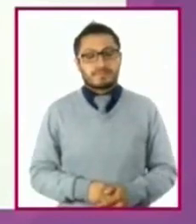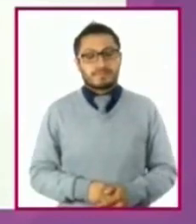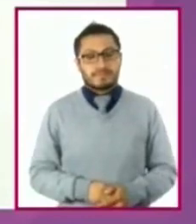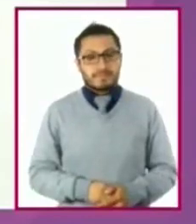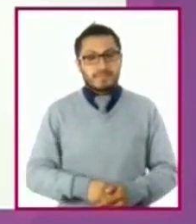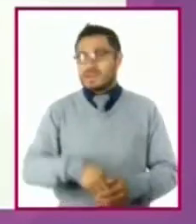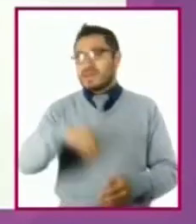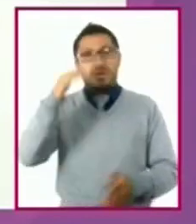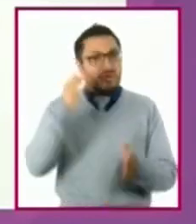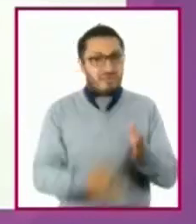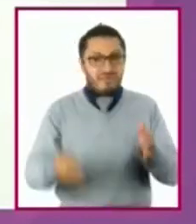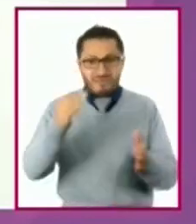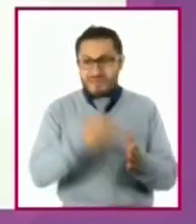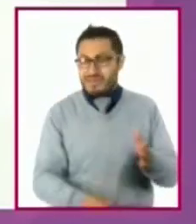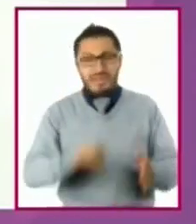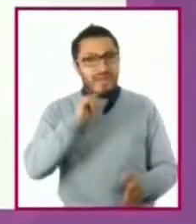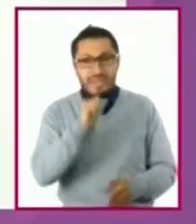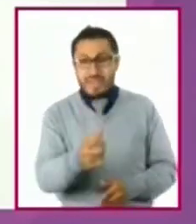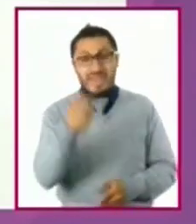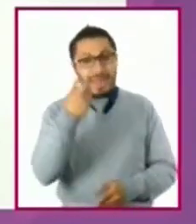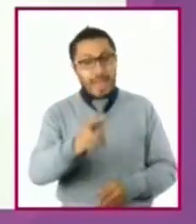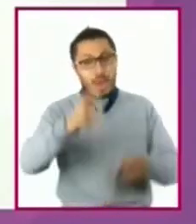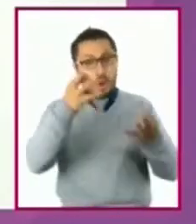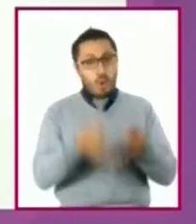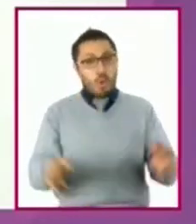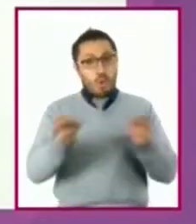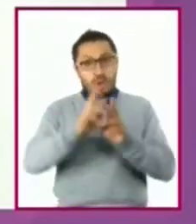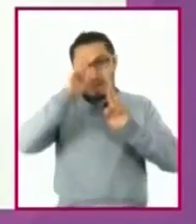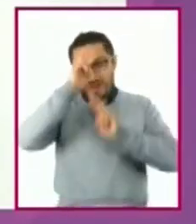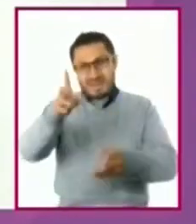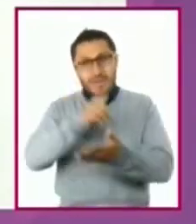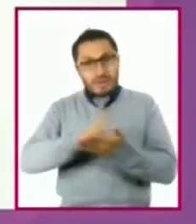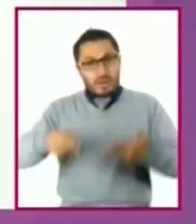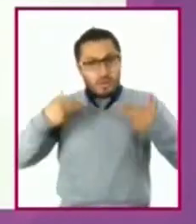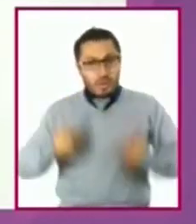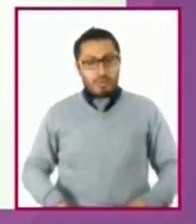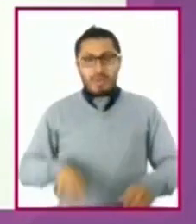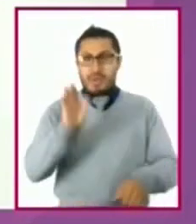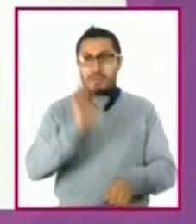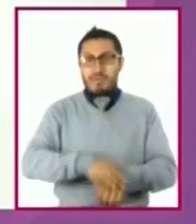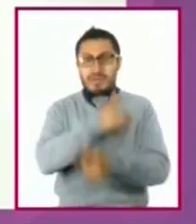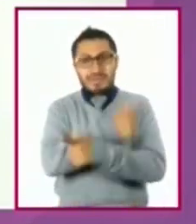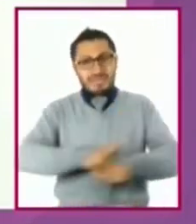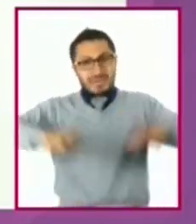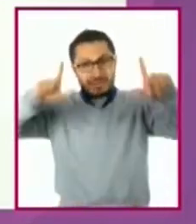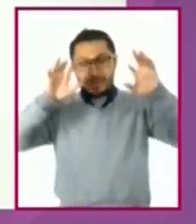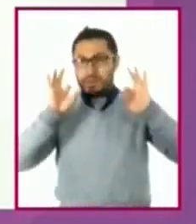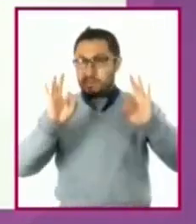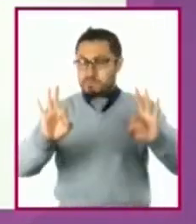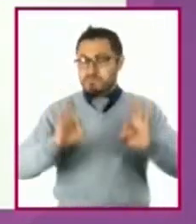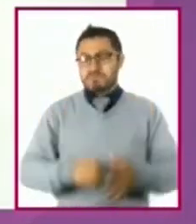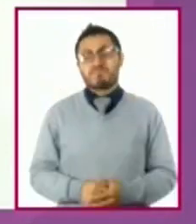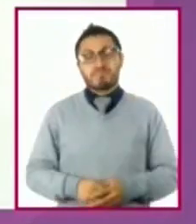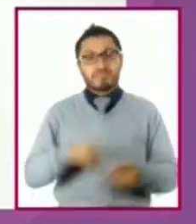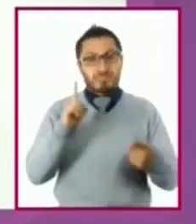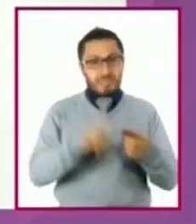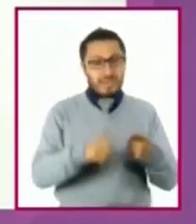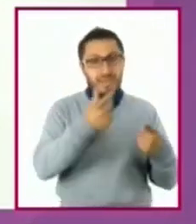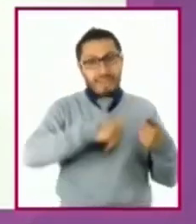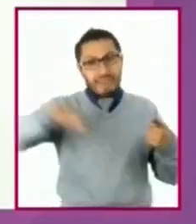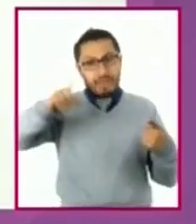verdaderamente respetuoso de los derechos humanos y en específico de las libertades fundamentales. La libertad de